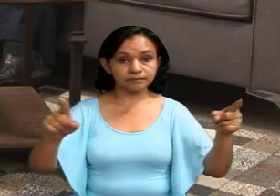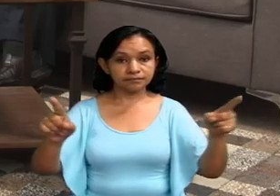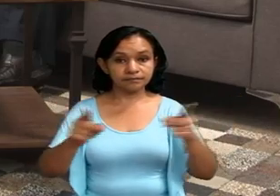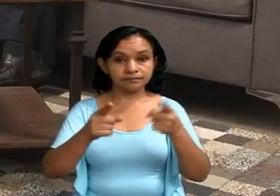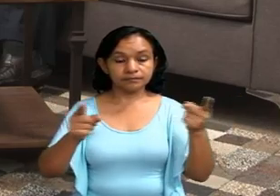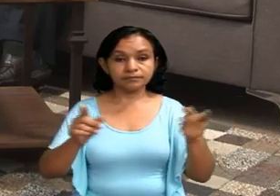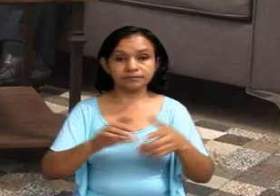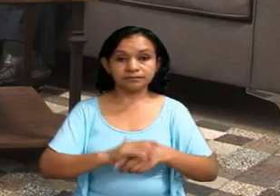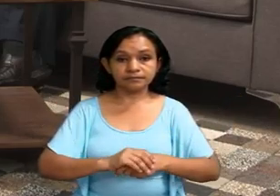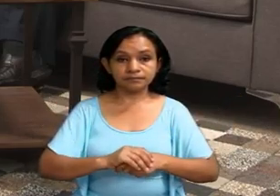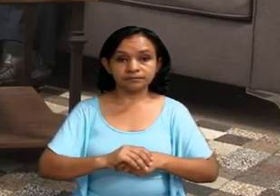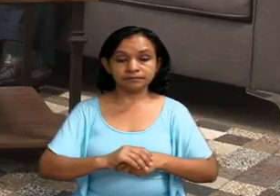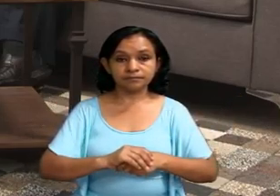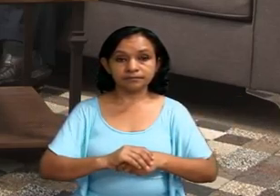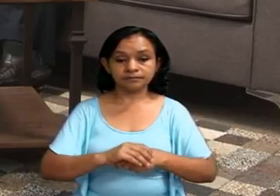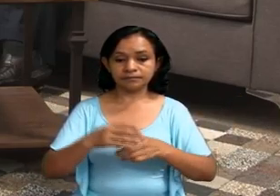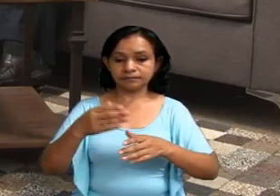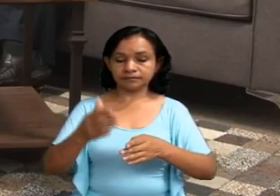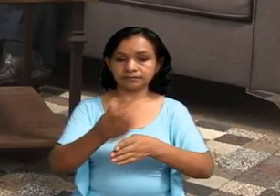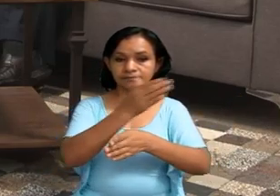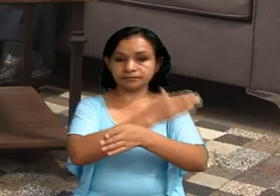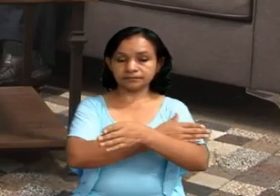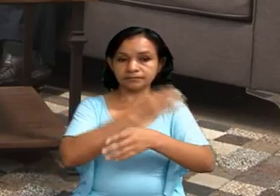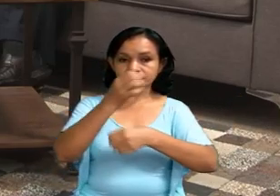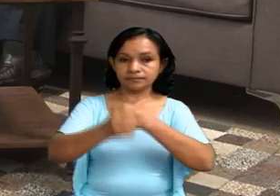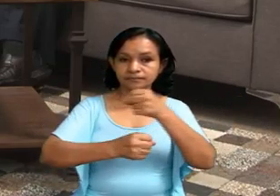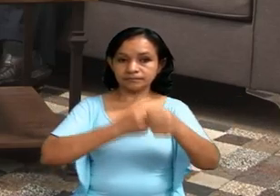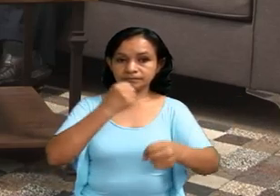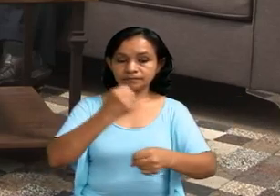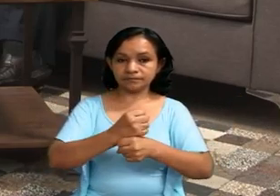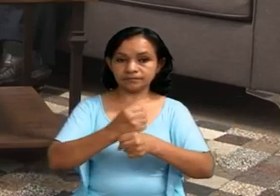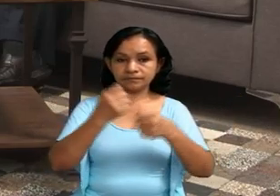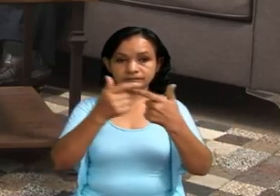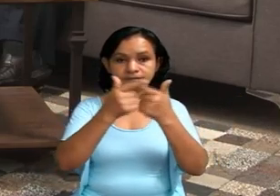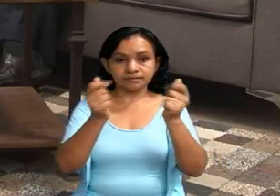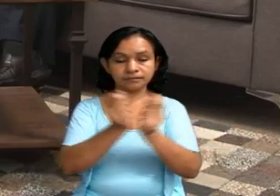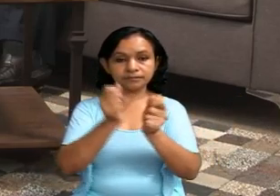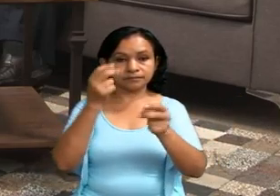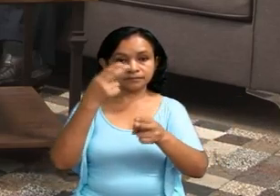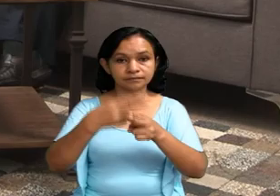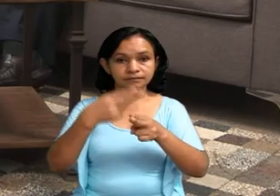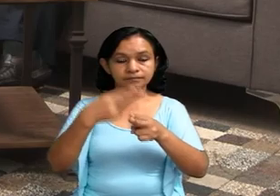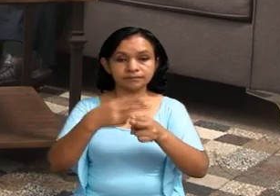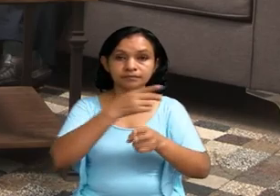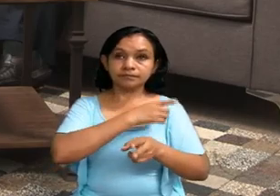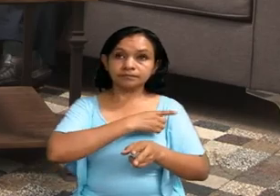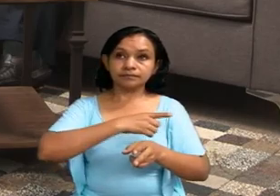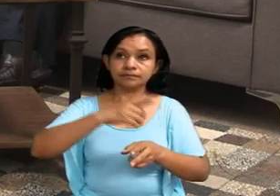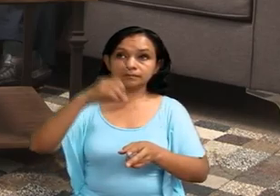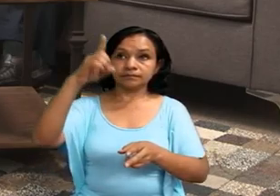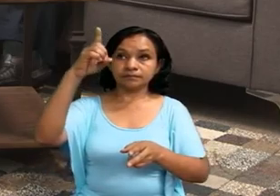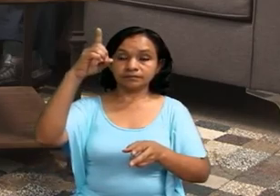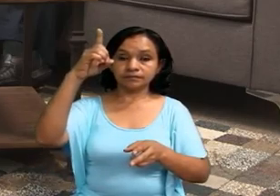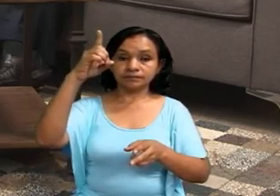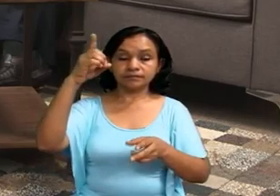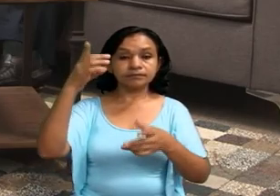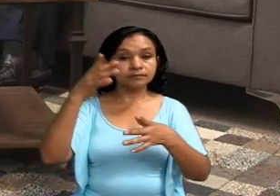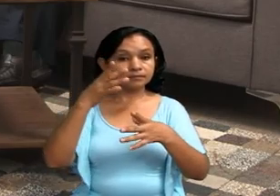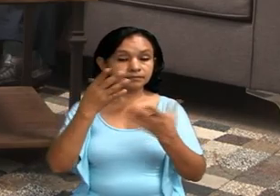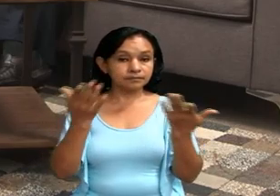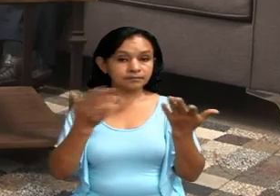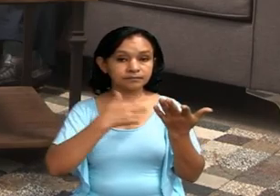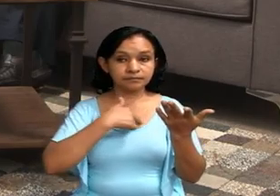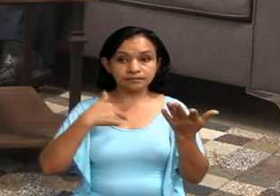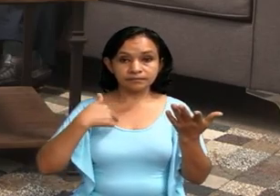muy musicales. Nosotros hicimos hace un par de años un espectáculo que se llamaba Dios y las voces ocultas del Caribe.